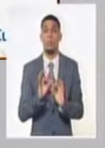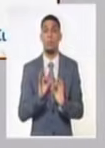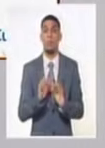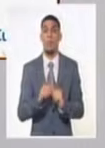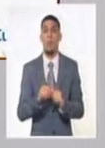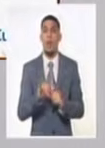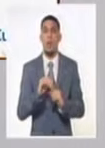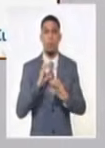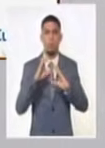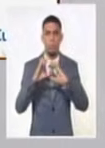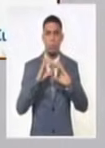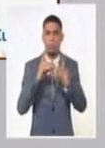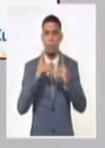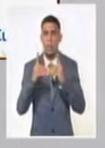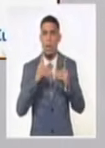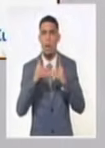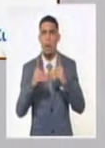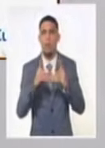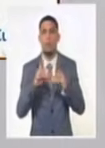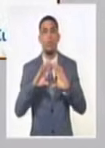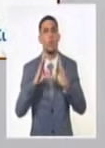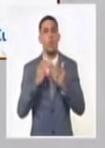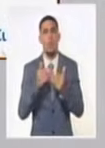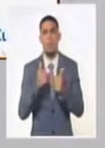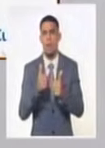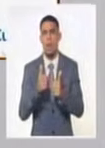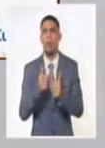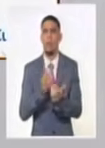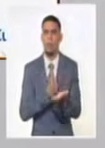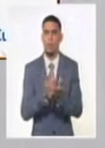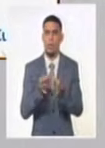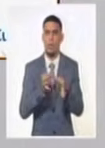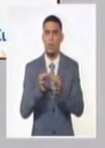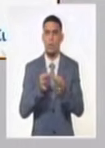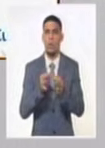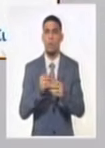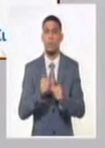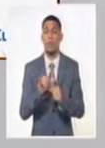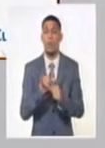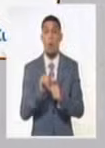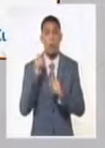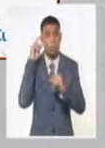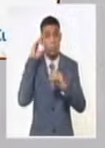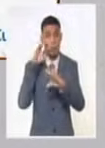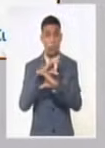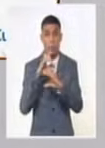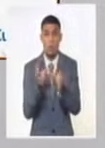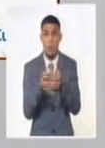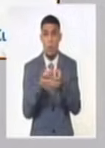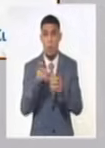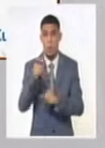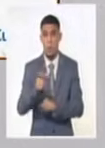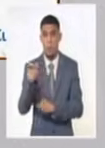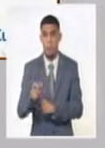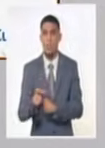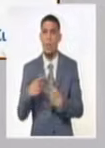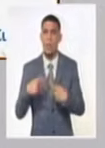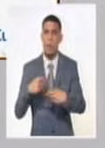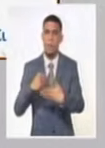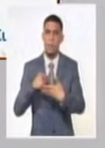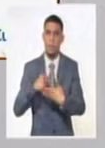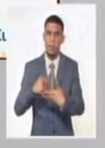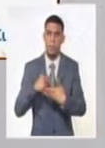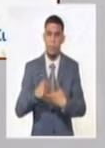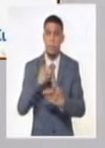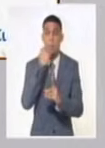hemos apelado a toda la sensibilidad posible, a la inteligencia colectiva y por supuesto, como ya se mencionaba, al empeño de toda nuestra